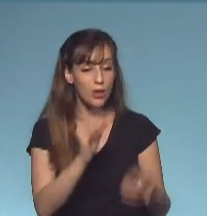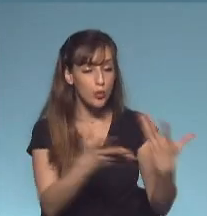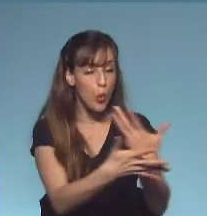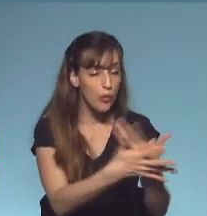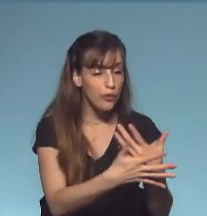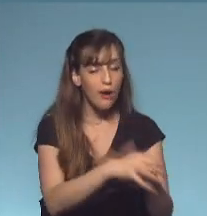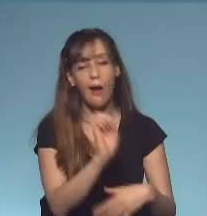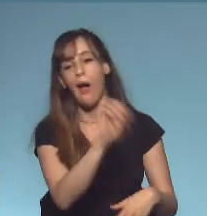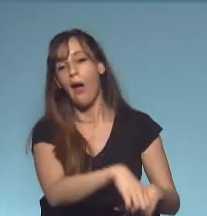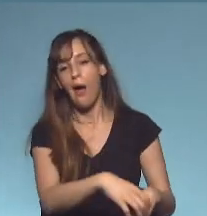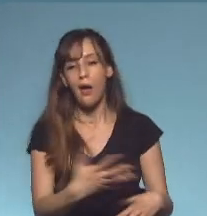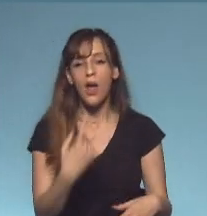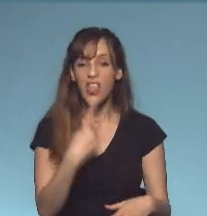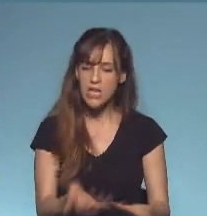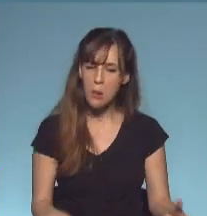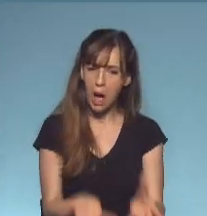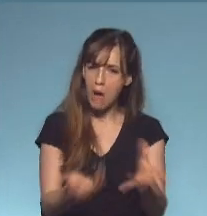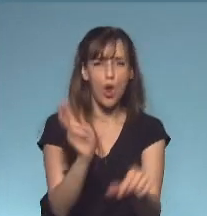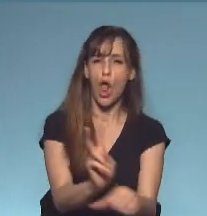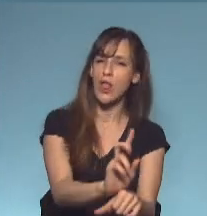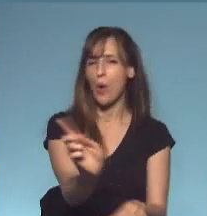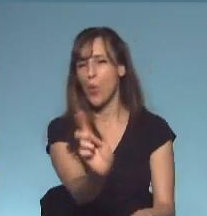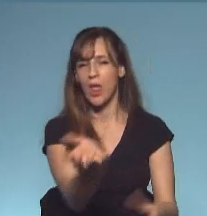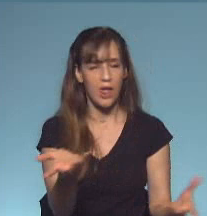no cuidarse, y todavía lo hacen,